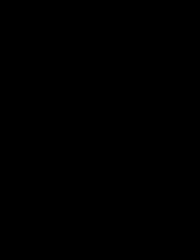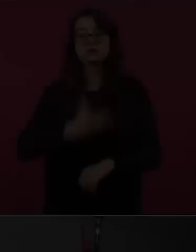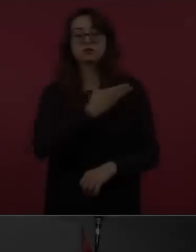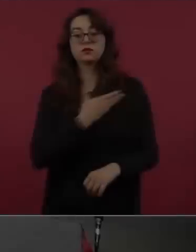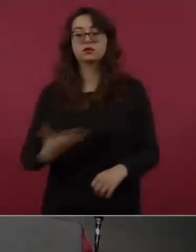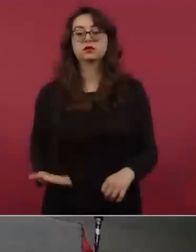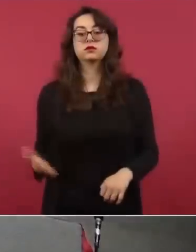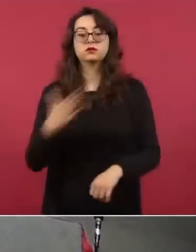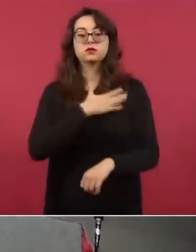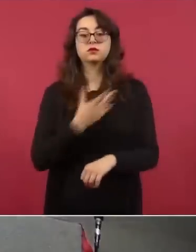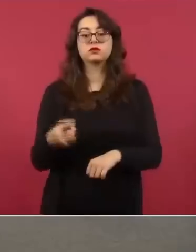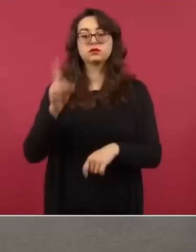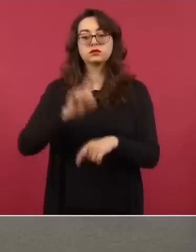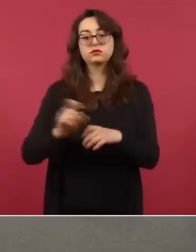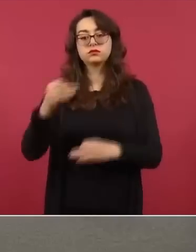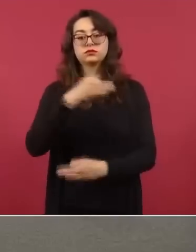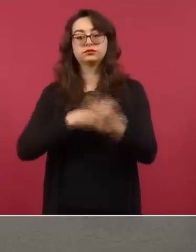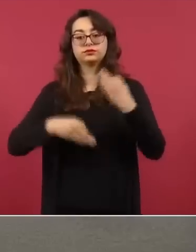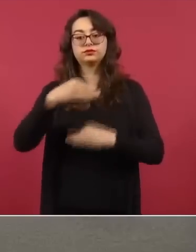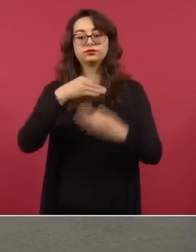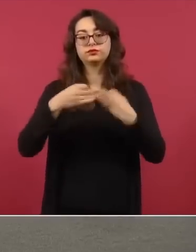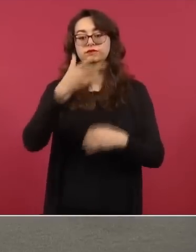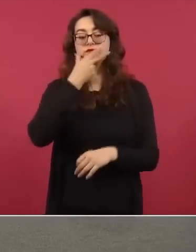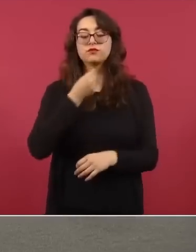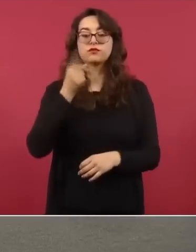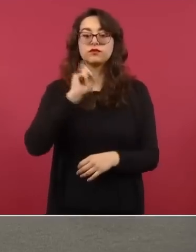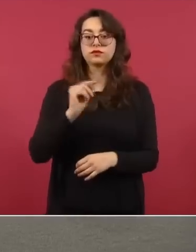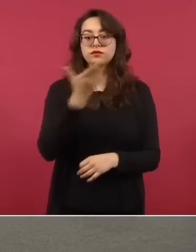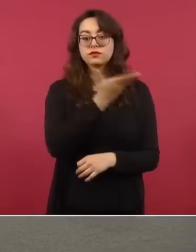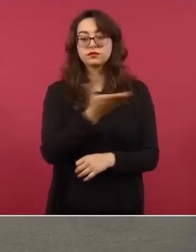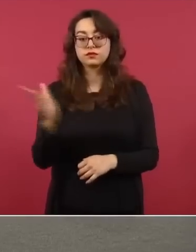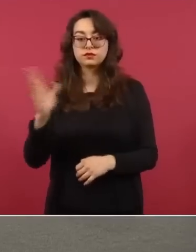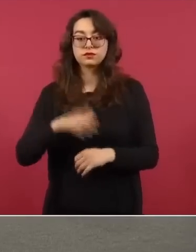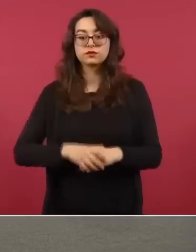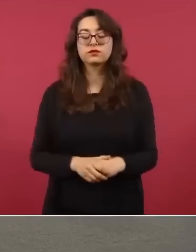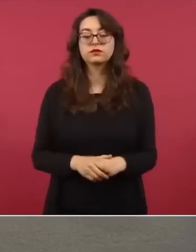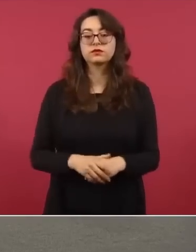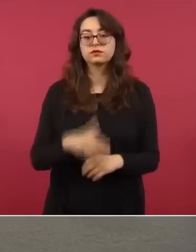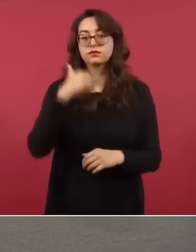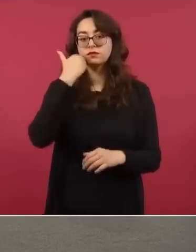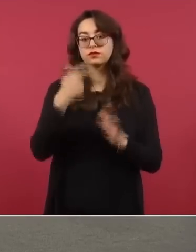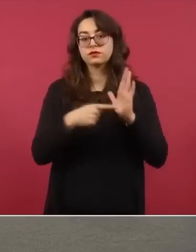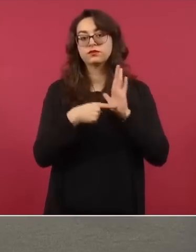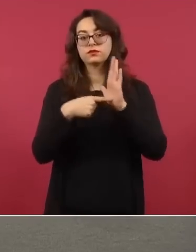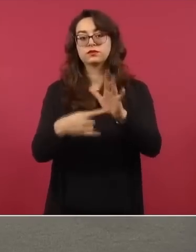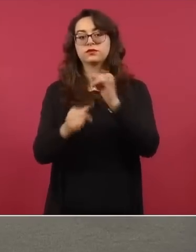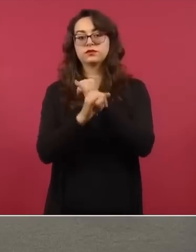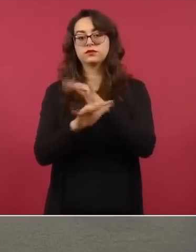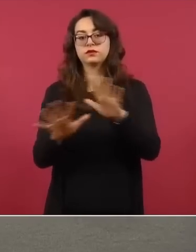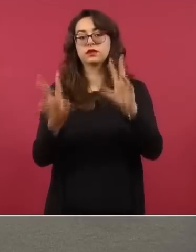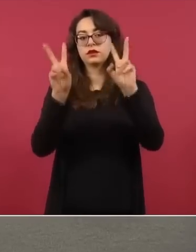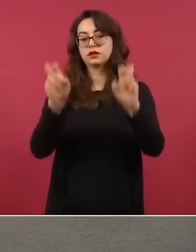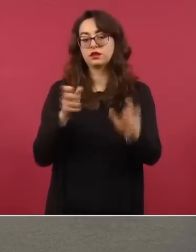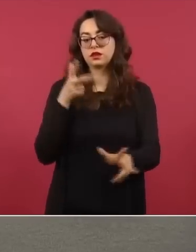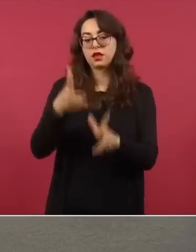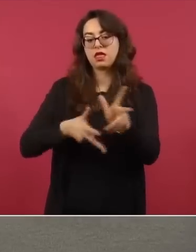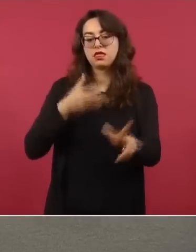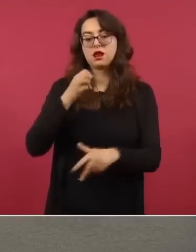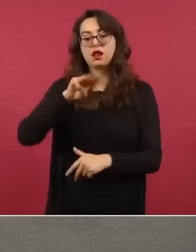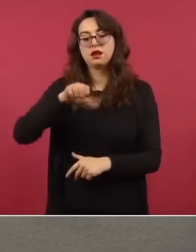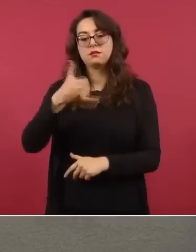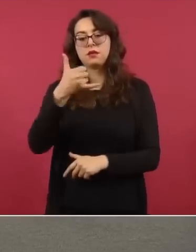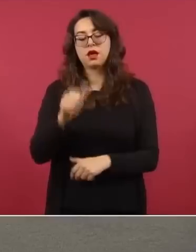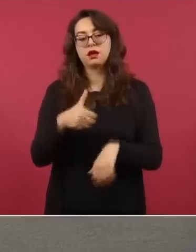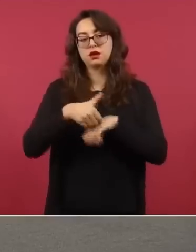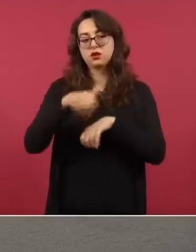vamos a informar sobre los avances del tramo 1 de manera integral el tramo uno del tren Maya se compone